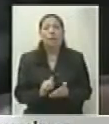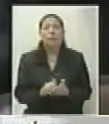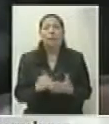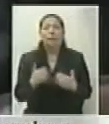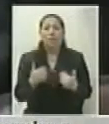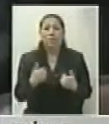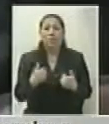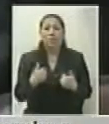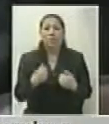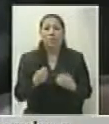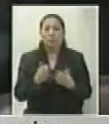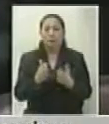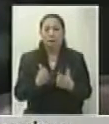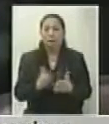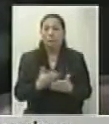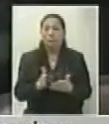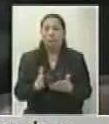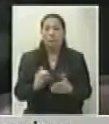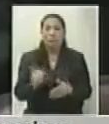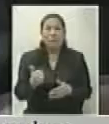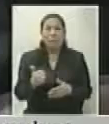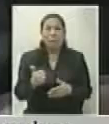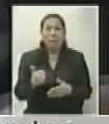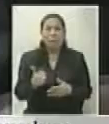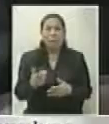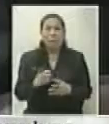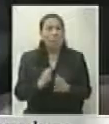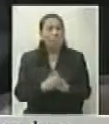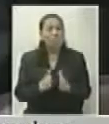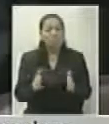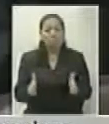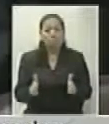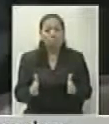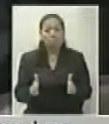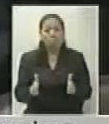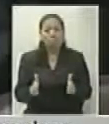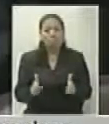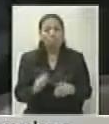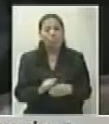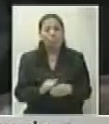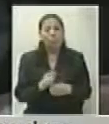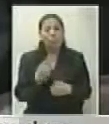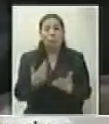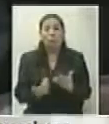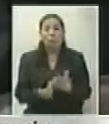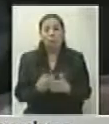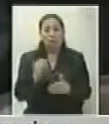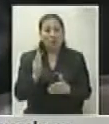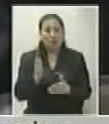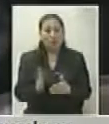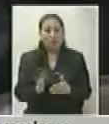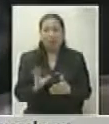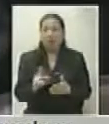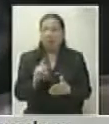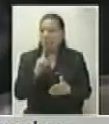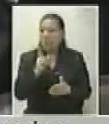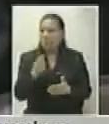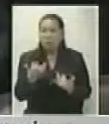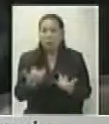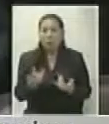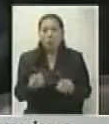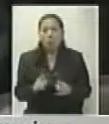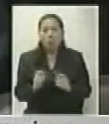tienen sentencia firme y a partir de abril los vamos a separar, les vamos a aplicar una nueva sanción que no estaba